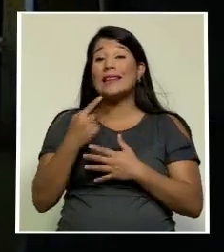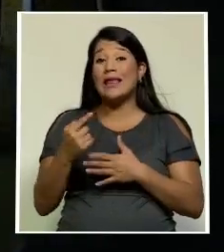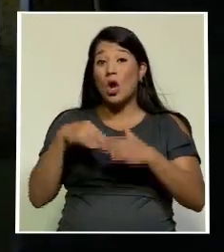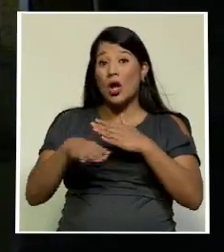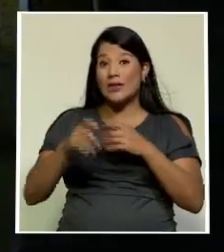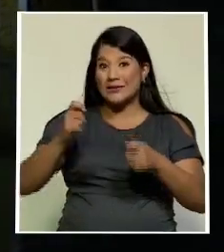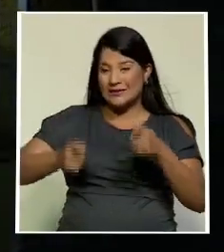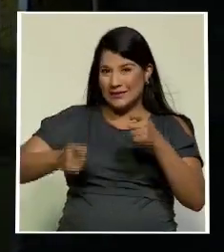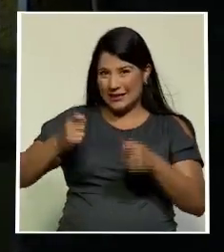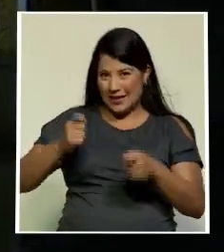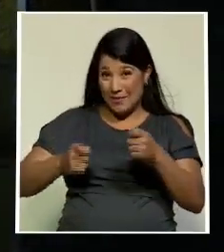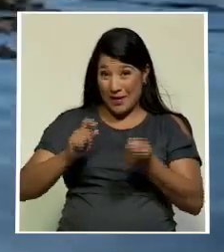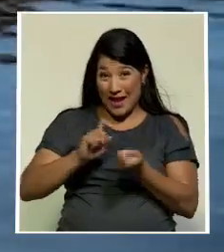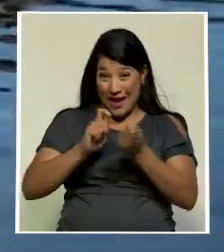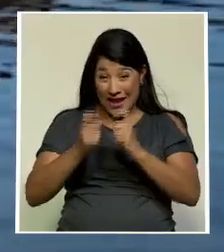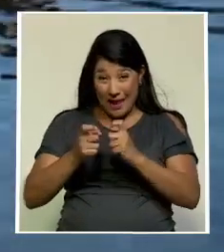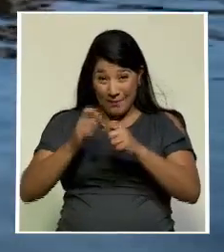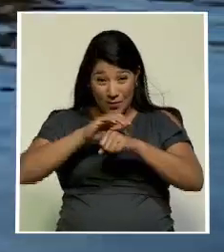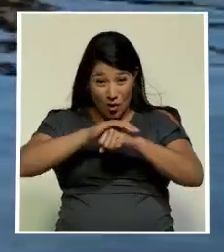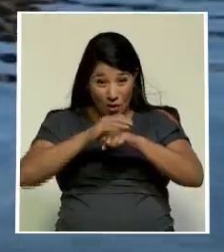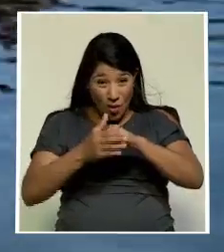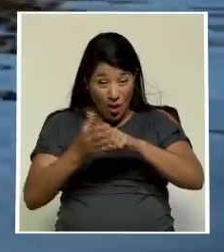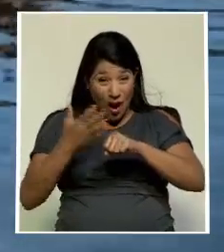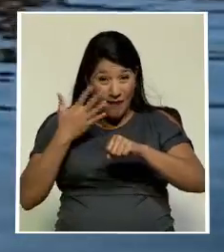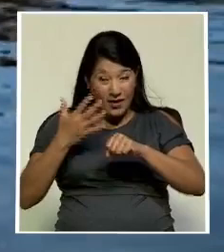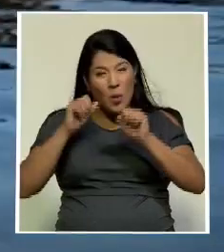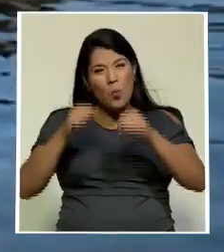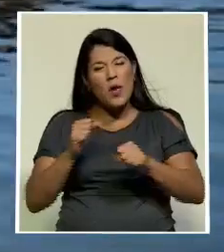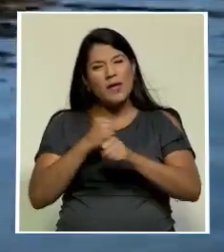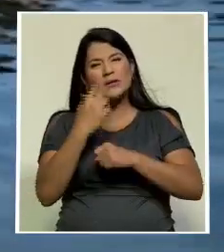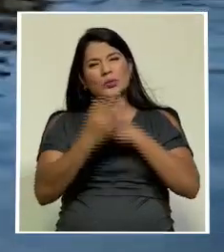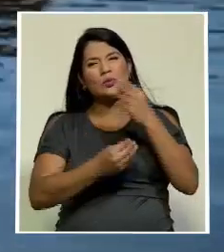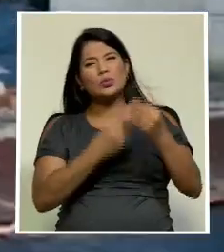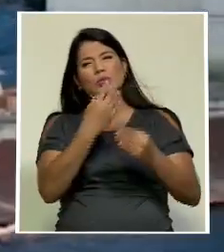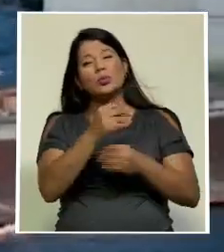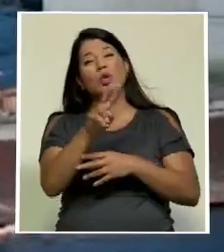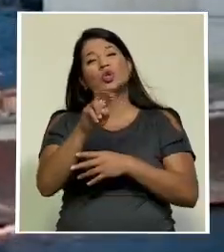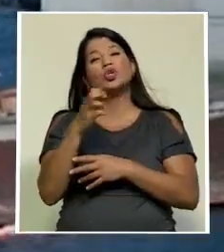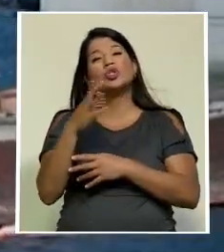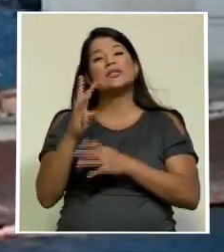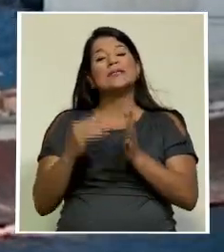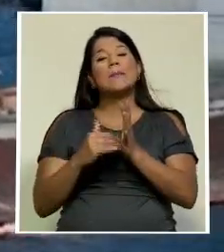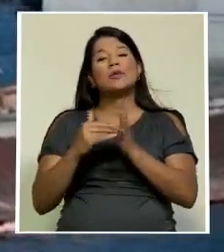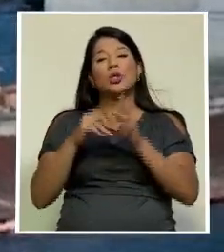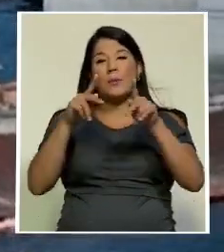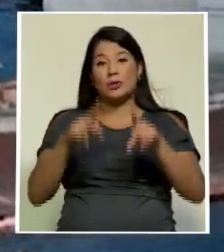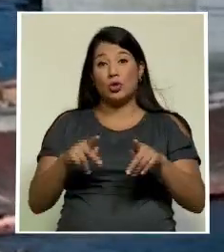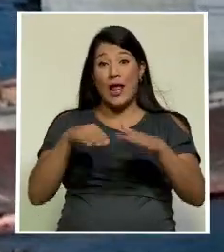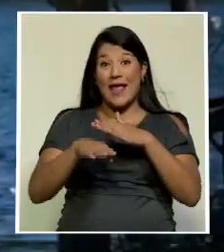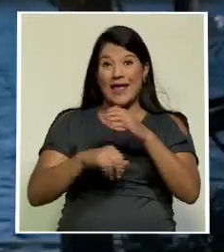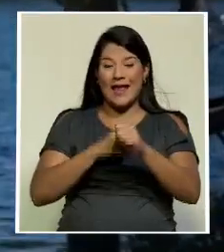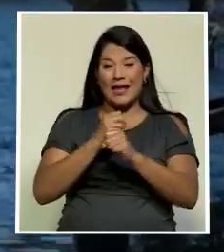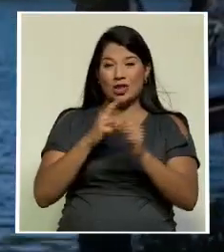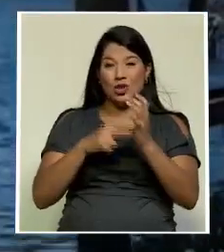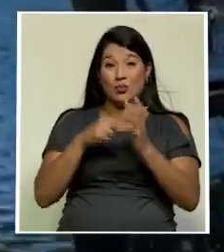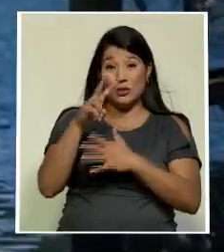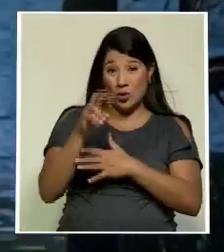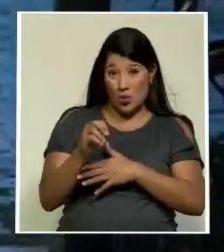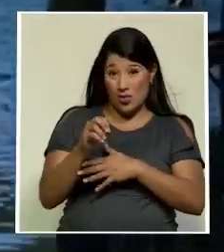efectos del cambio climático podrían provocar la migración de 216 millones de personas para 2050,